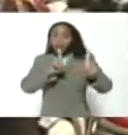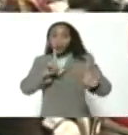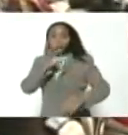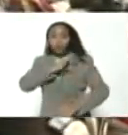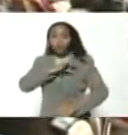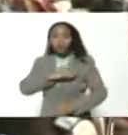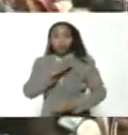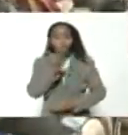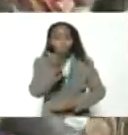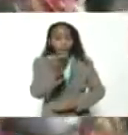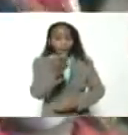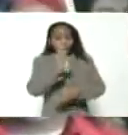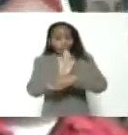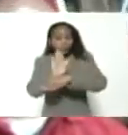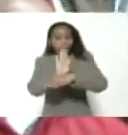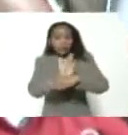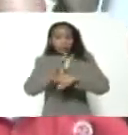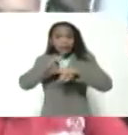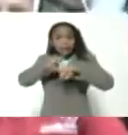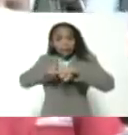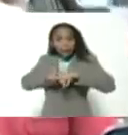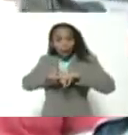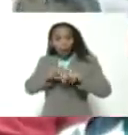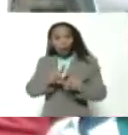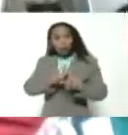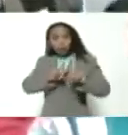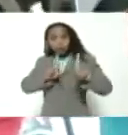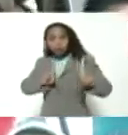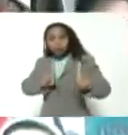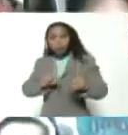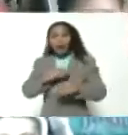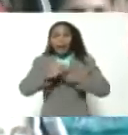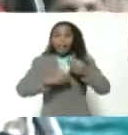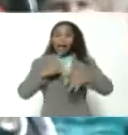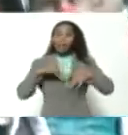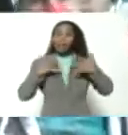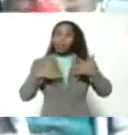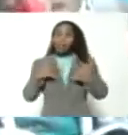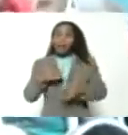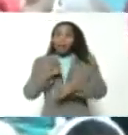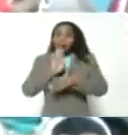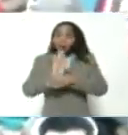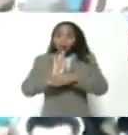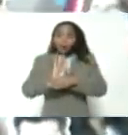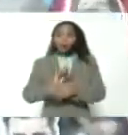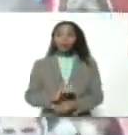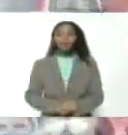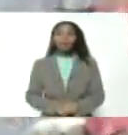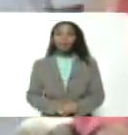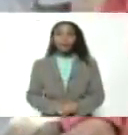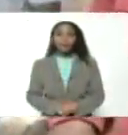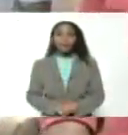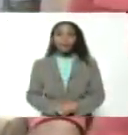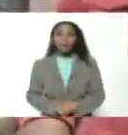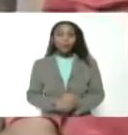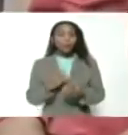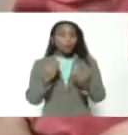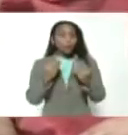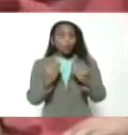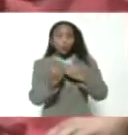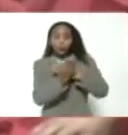que ustedes están guardando donde están sentados, para hacer un acto bioseguro, con